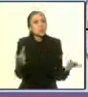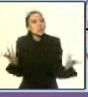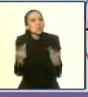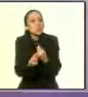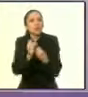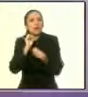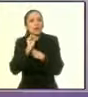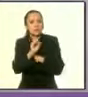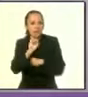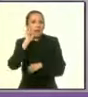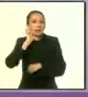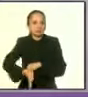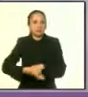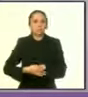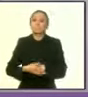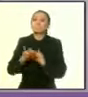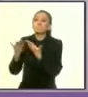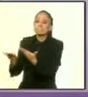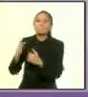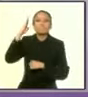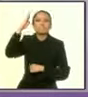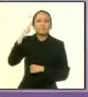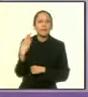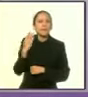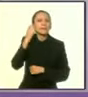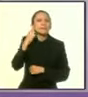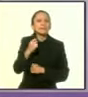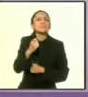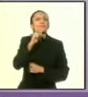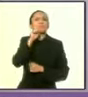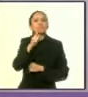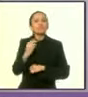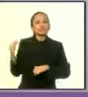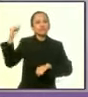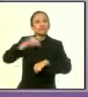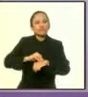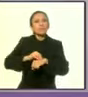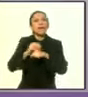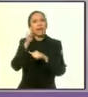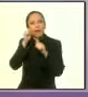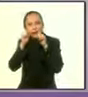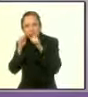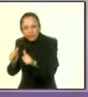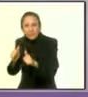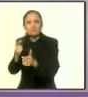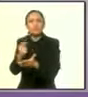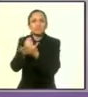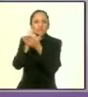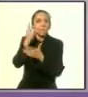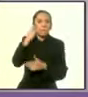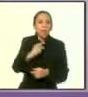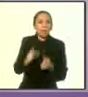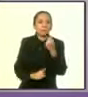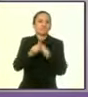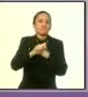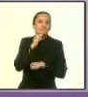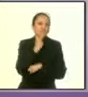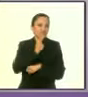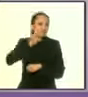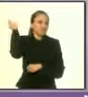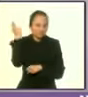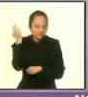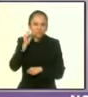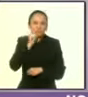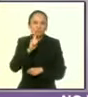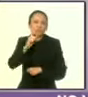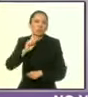alejandra barrales qué quiere decir la constitución de clínicas de las emociones para atender el problema de suicidio violencia intrafamiliar y abuso sexual